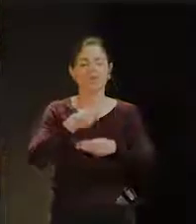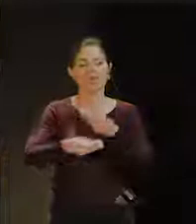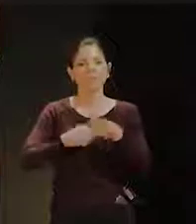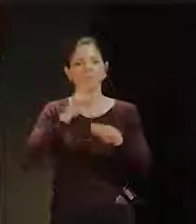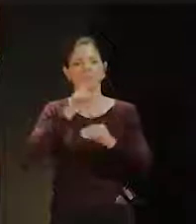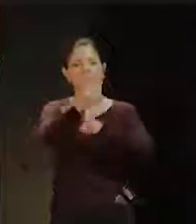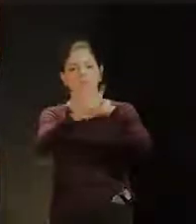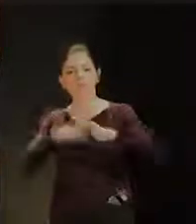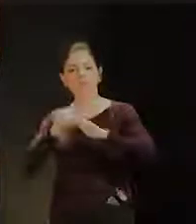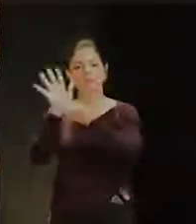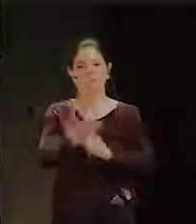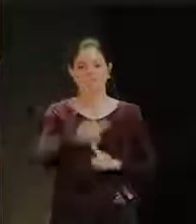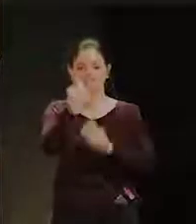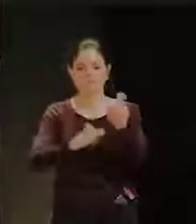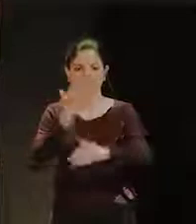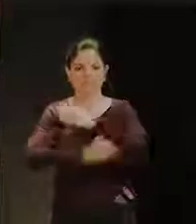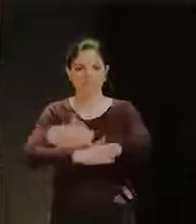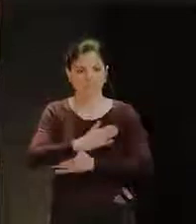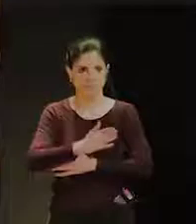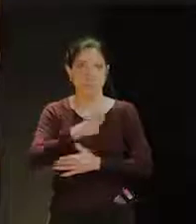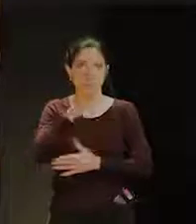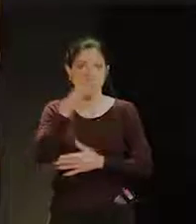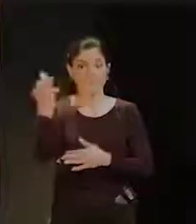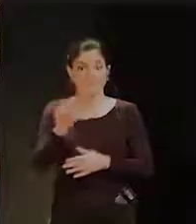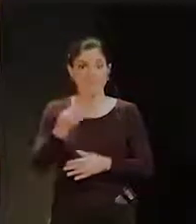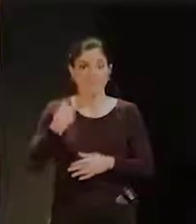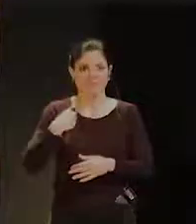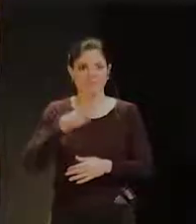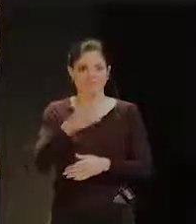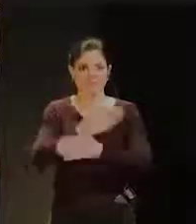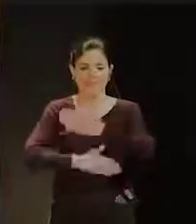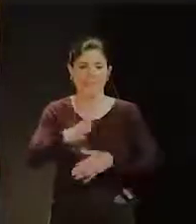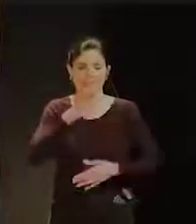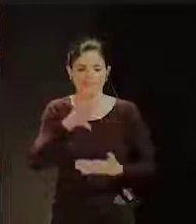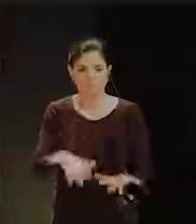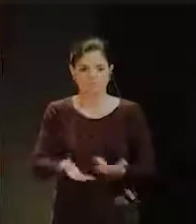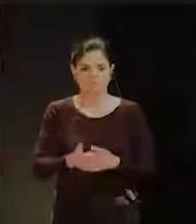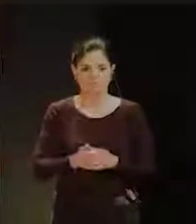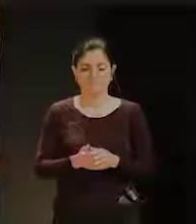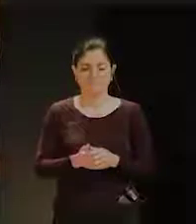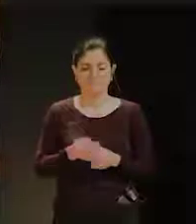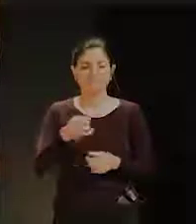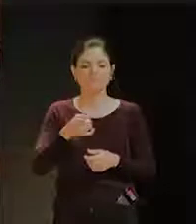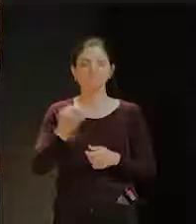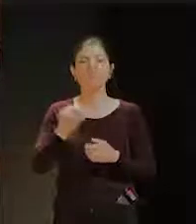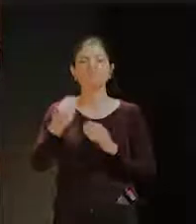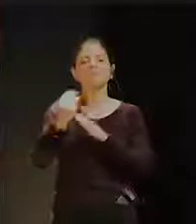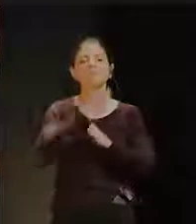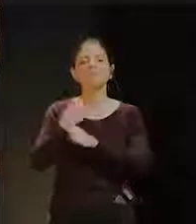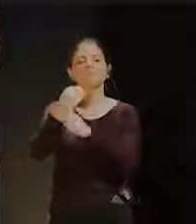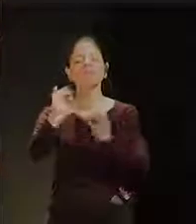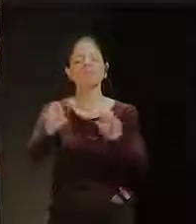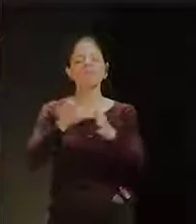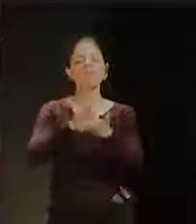trato desfavorable a las personas con discapacidad debido precisamente a esa discapacidad. Los proveedores de servicios